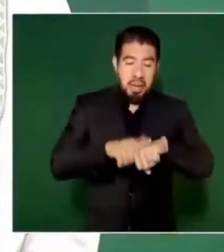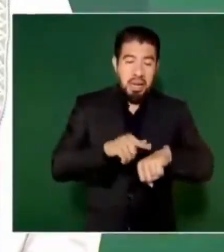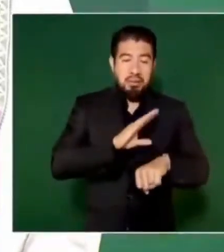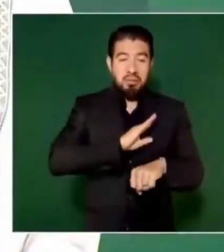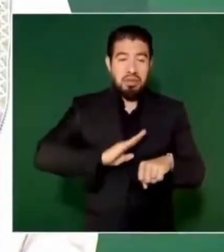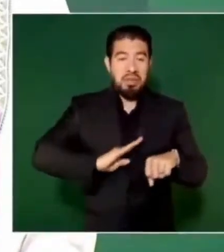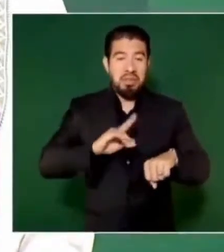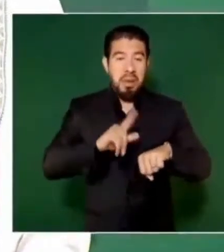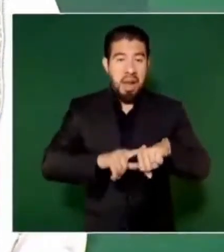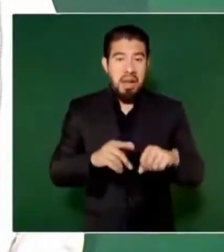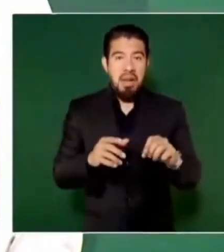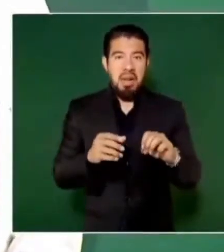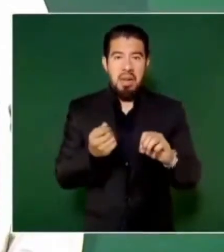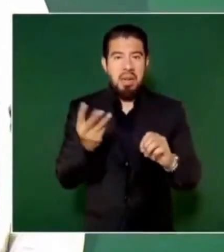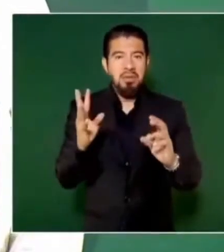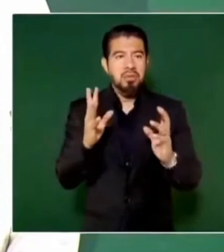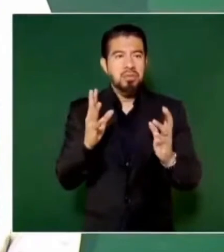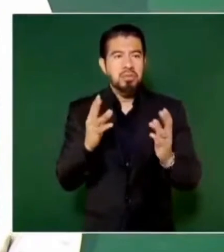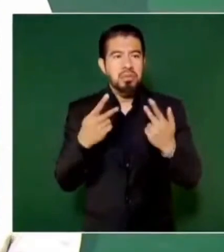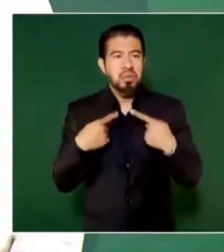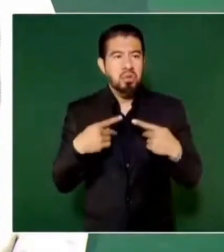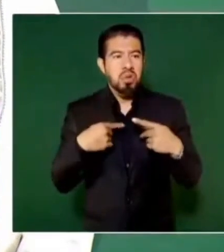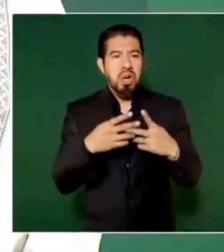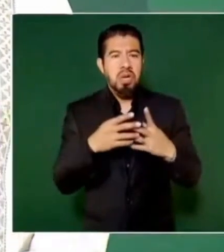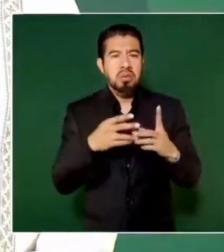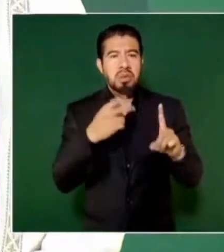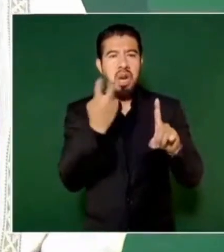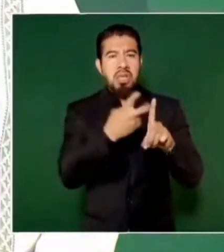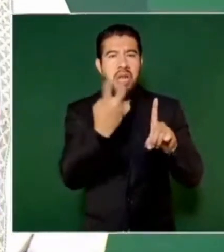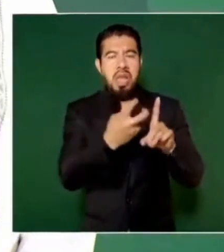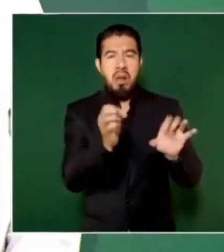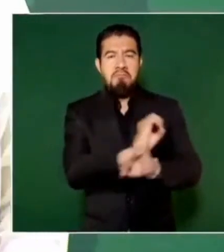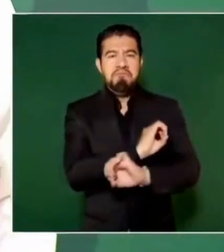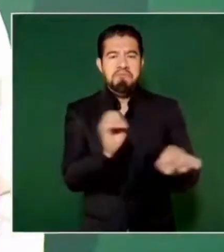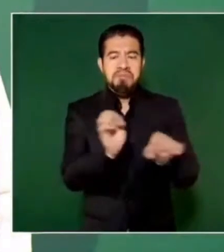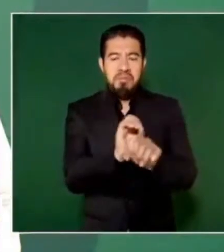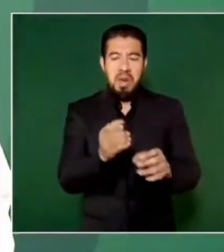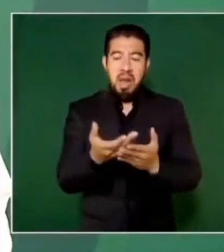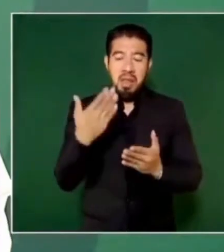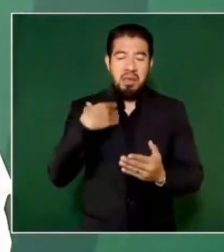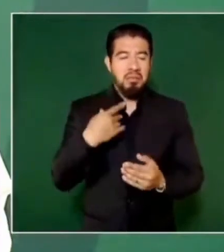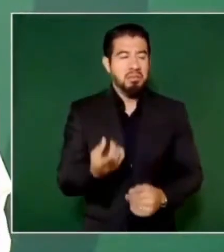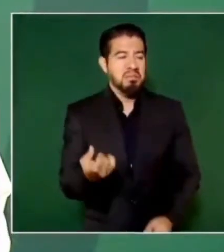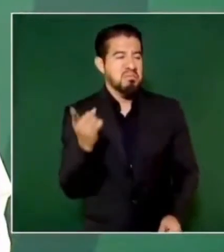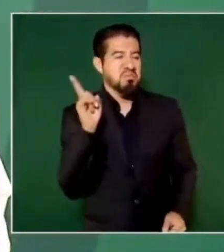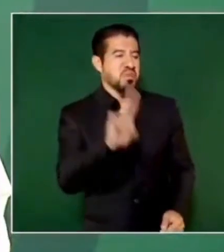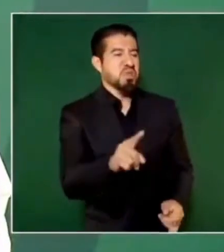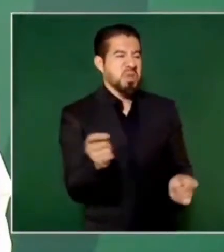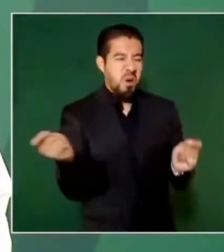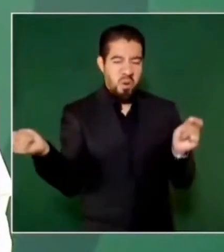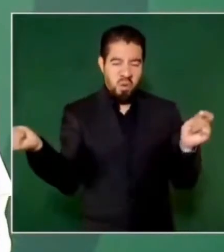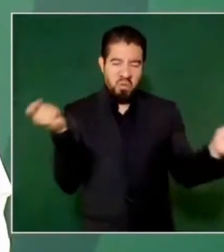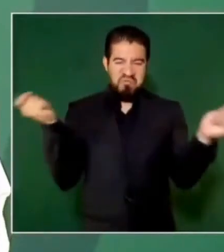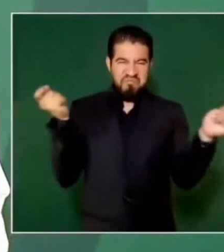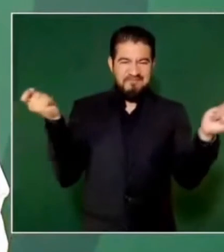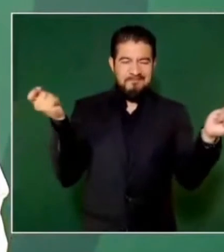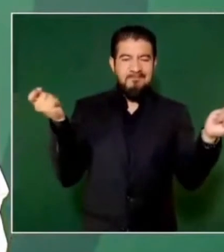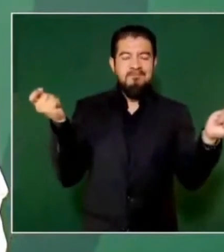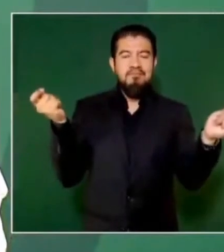porque de tiempo atrás, por el autoritarismo, por la antidemocracia,